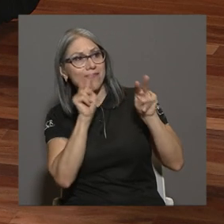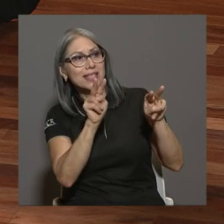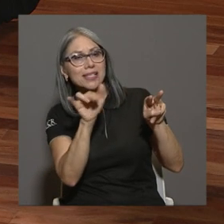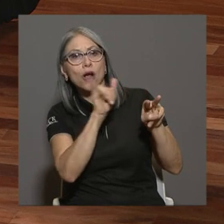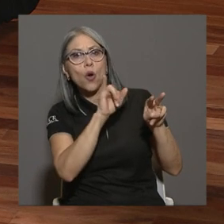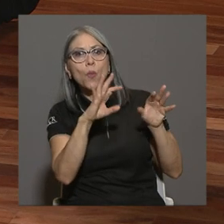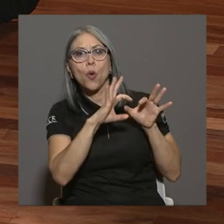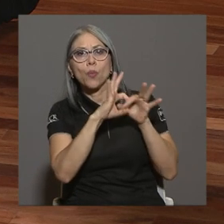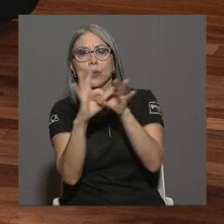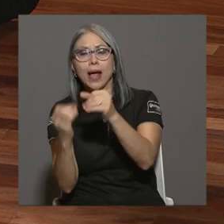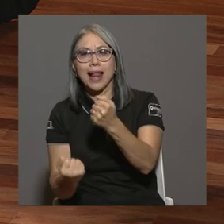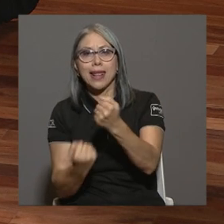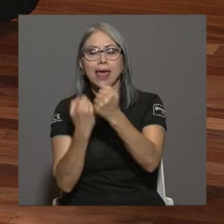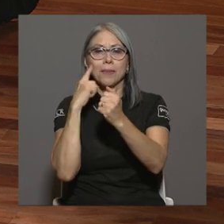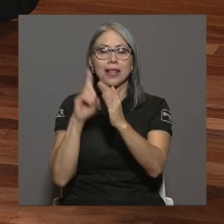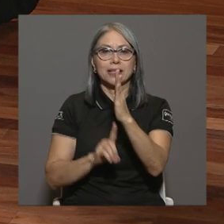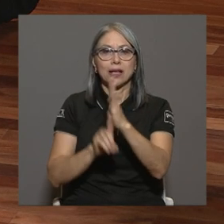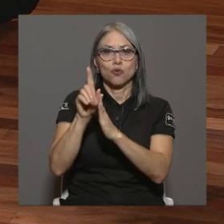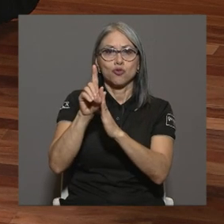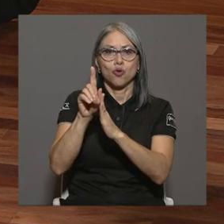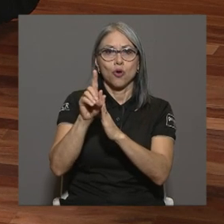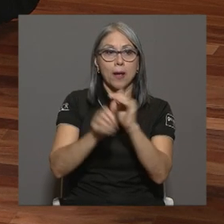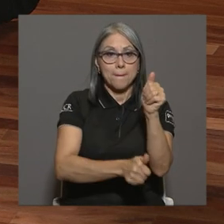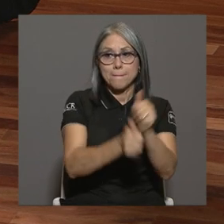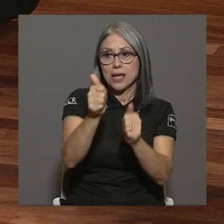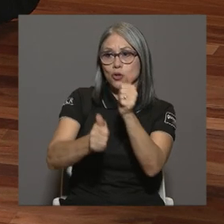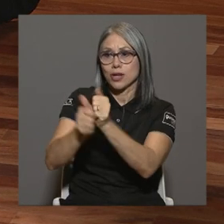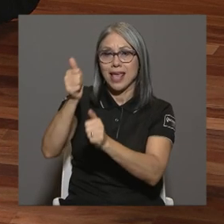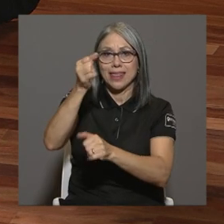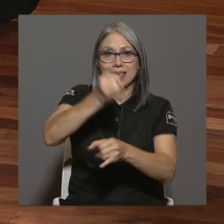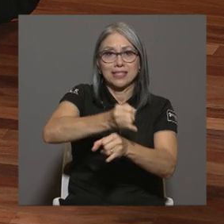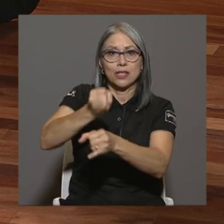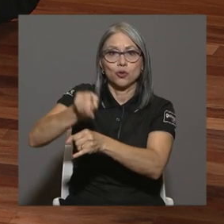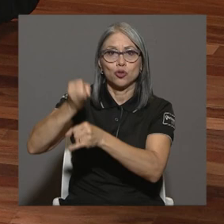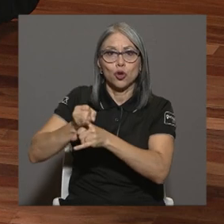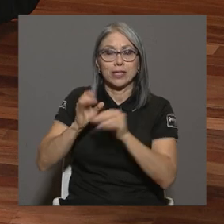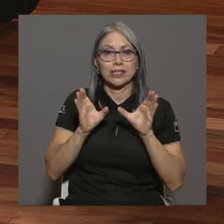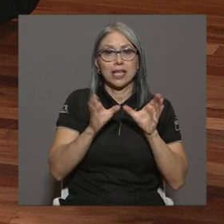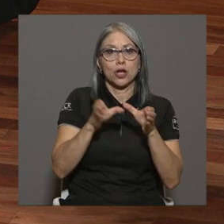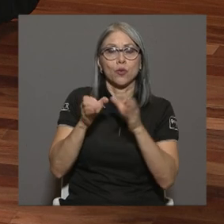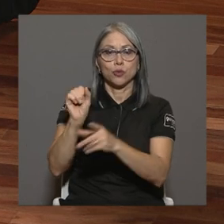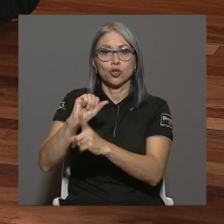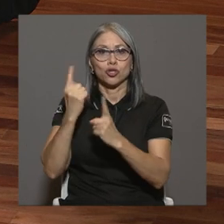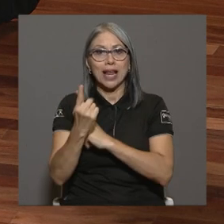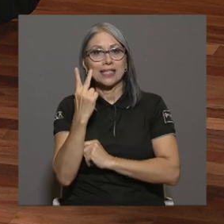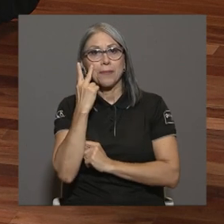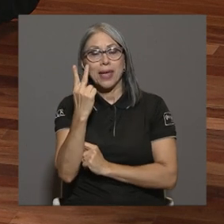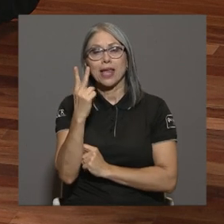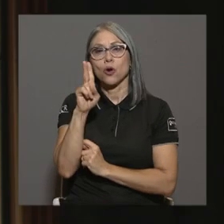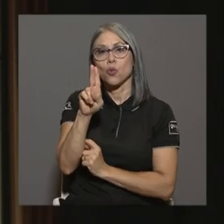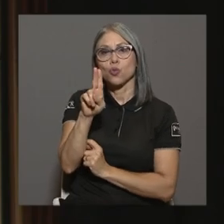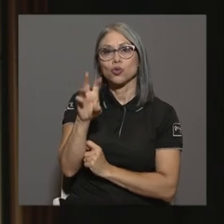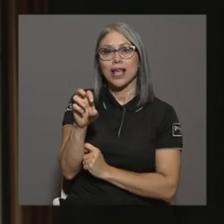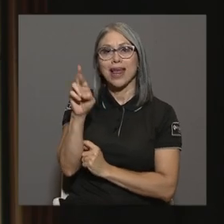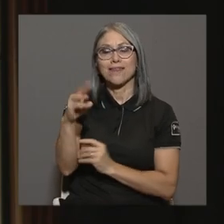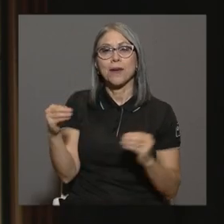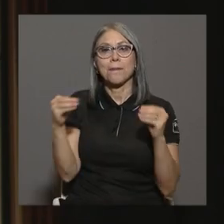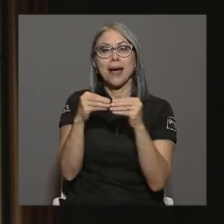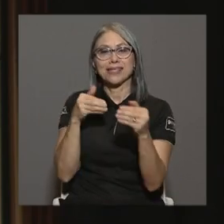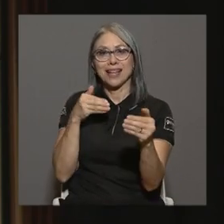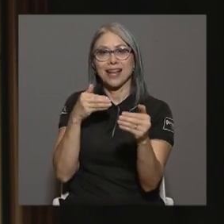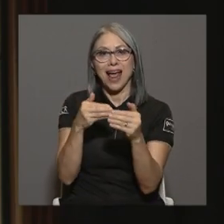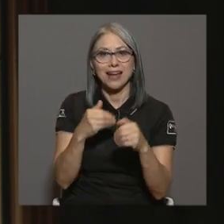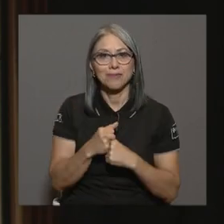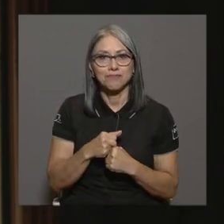el desarrollo y que la mayoría de las instituciones y sectores sociales ven una UCR más cercana. A lo